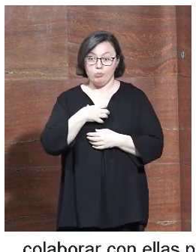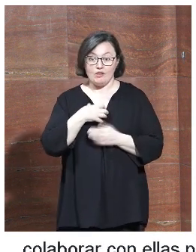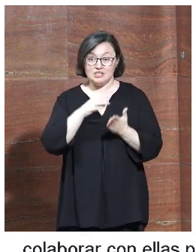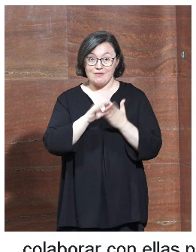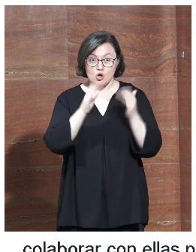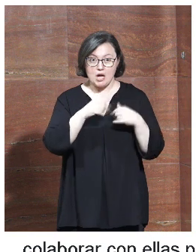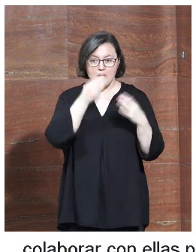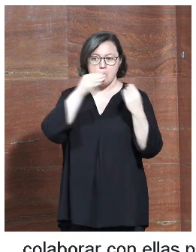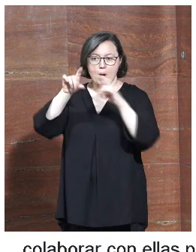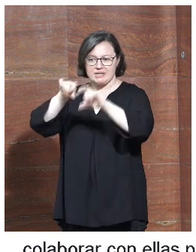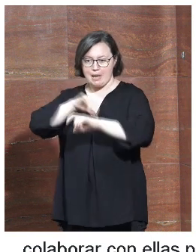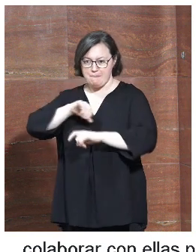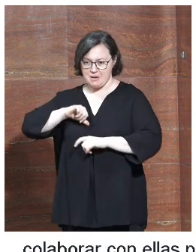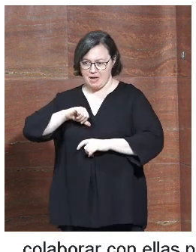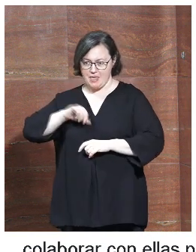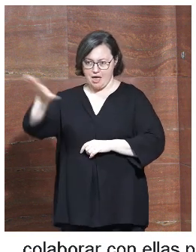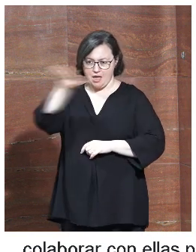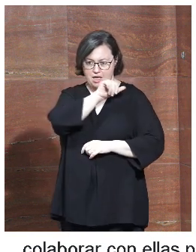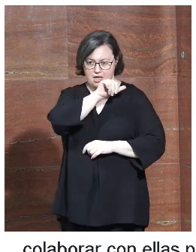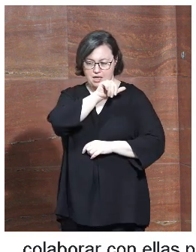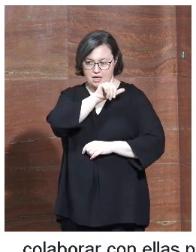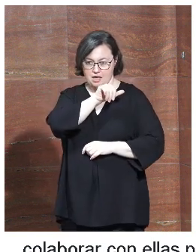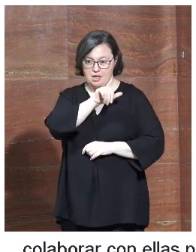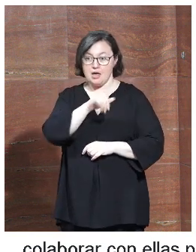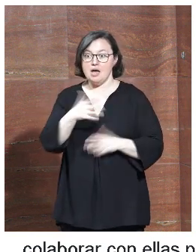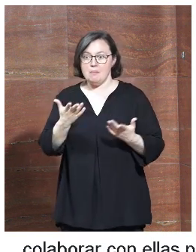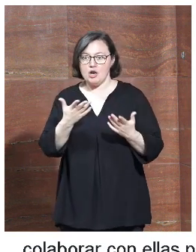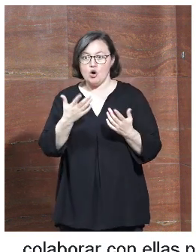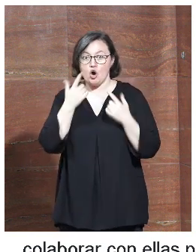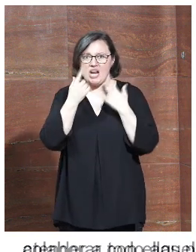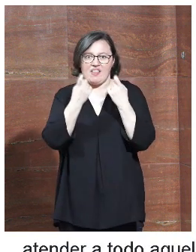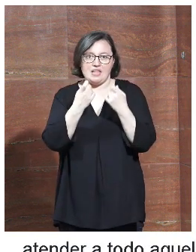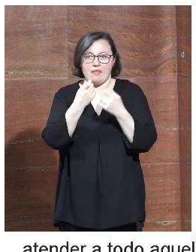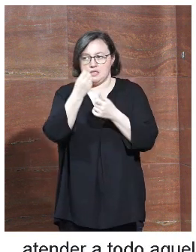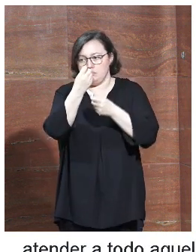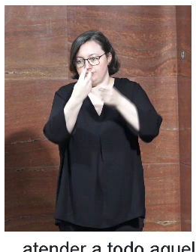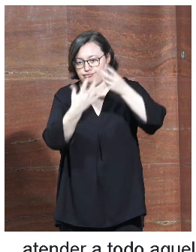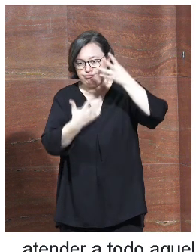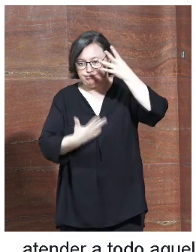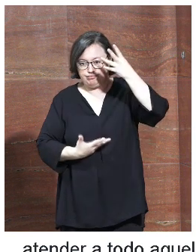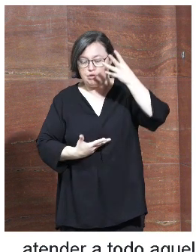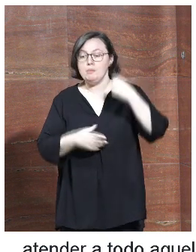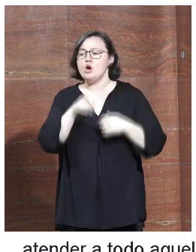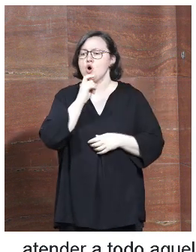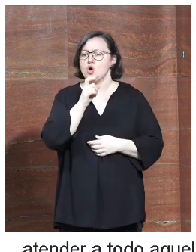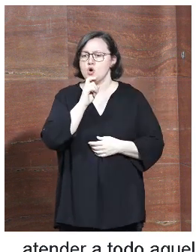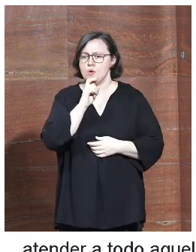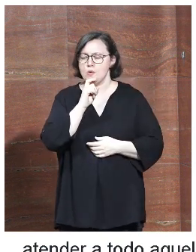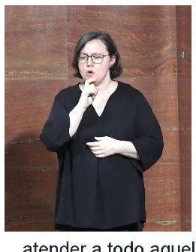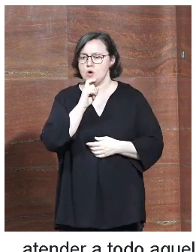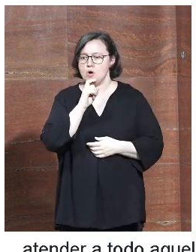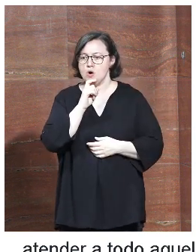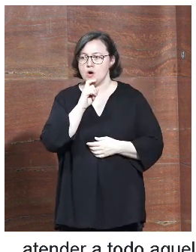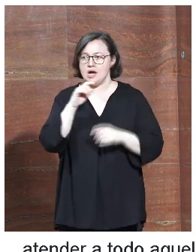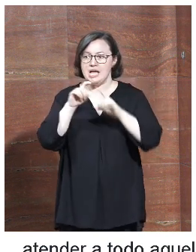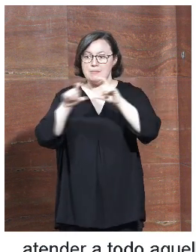pero no debería hacerlo, puesto que las necesidades son muchas, a espaldas de